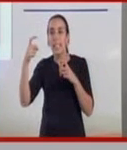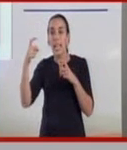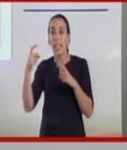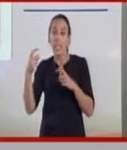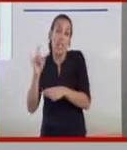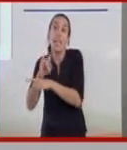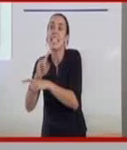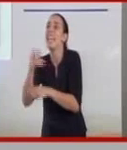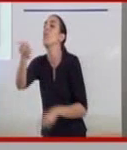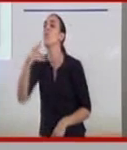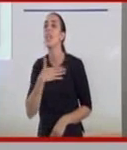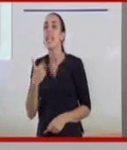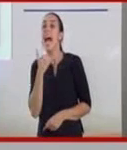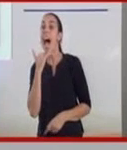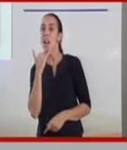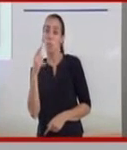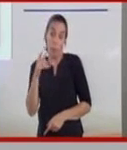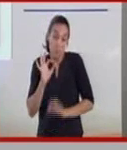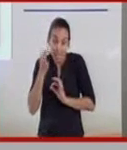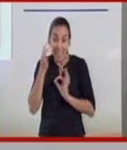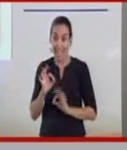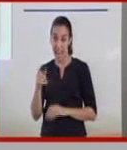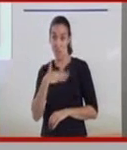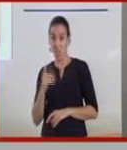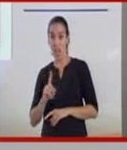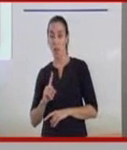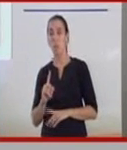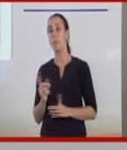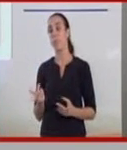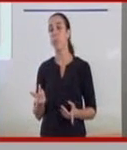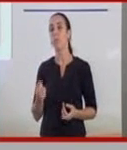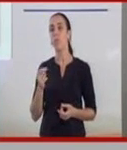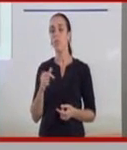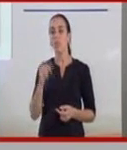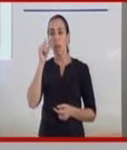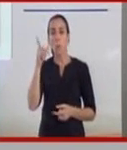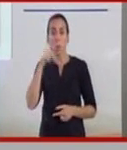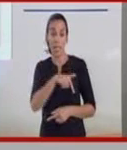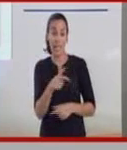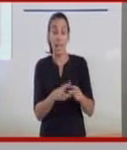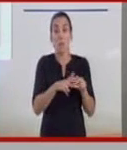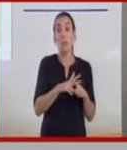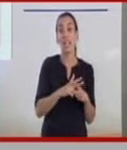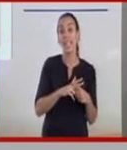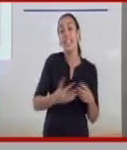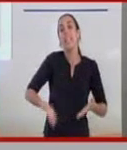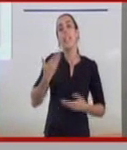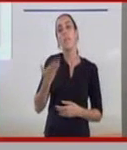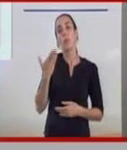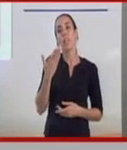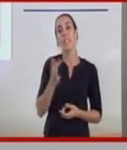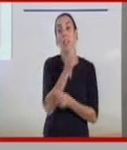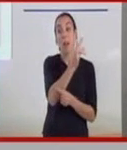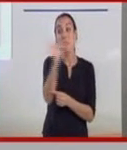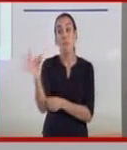no quieren. Aquí, por ejemplo, aplicando la técnica del taller de codiseño nos vamos a dar cuenta, y de ahí la importancia de la rotación de la que os hablaba